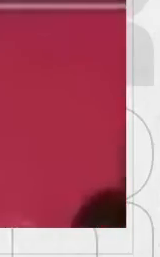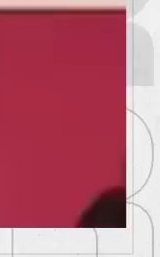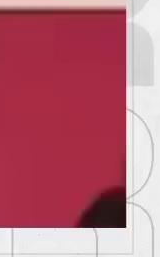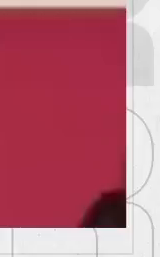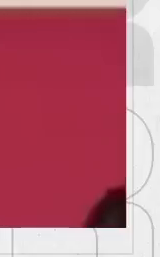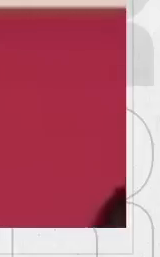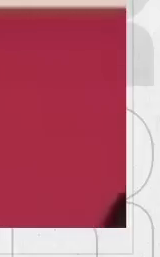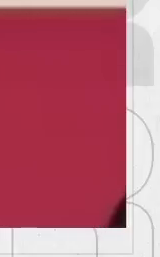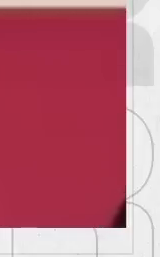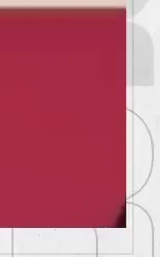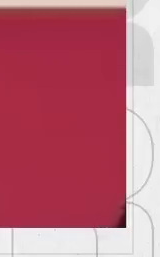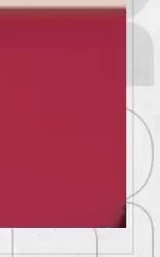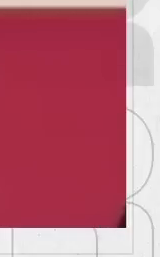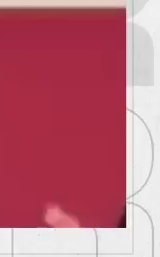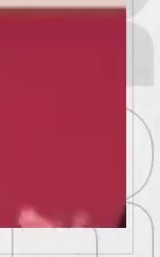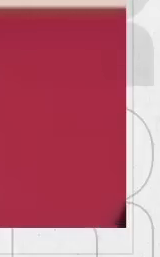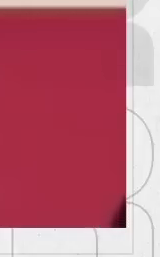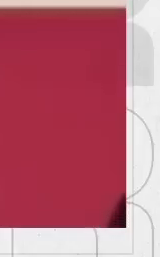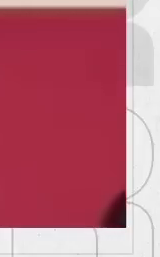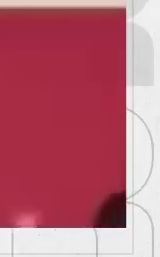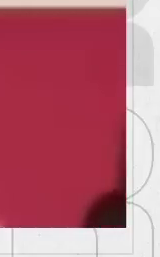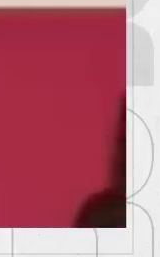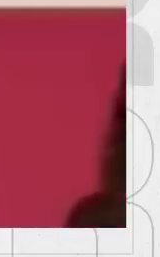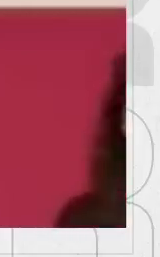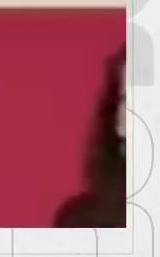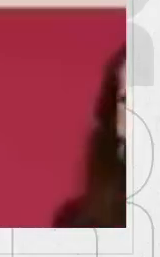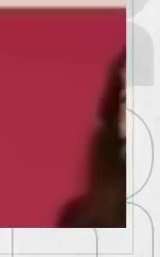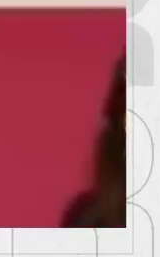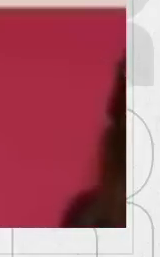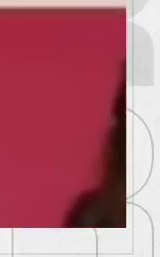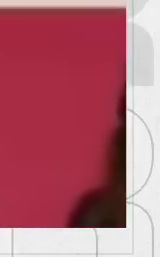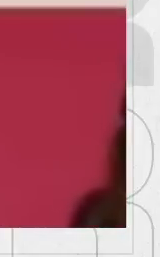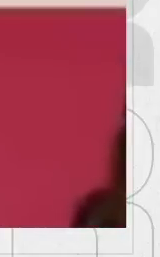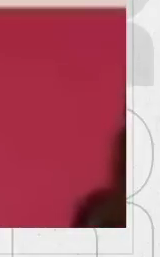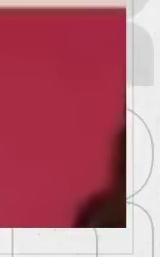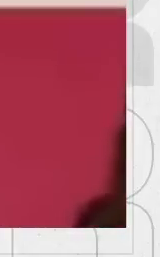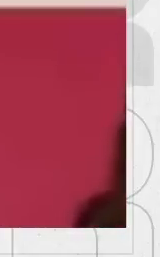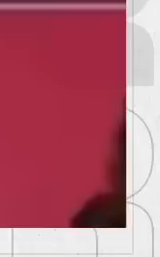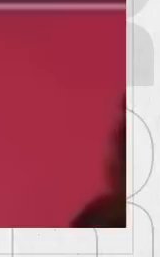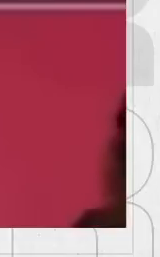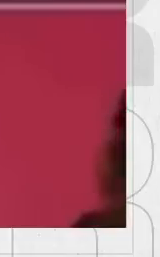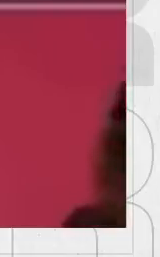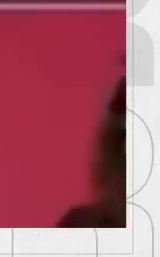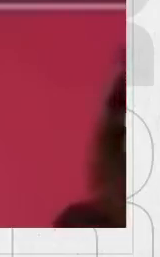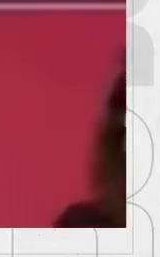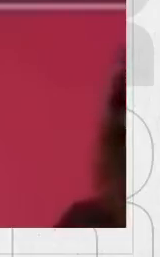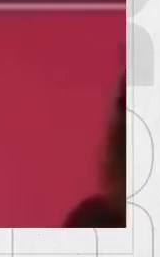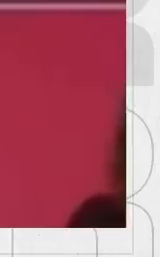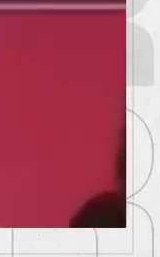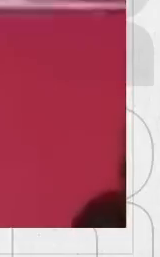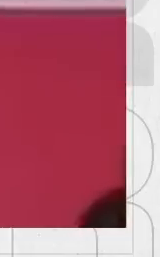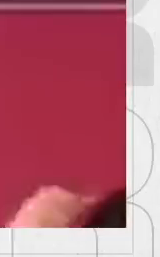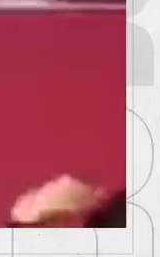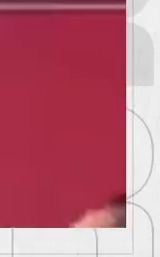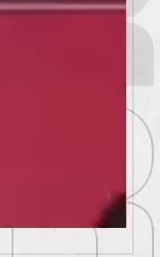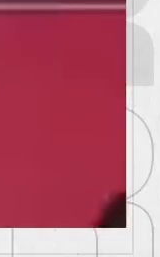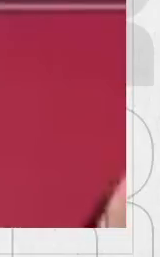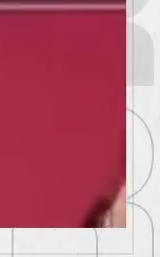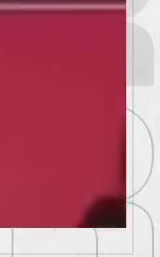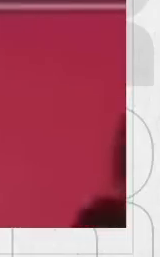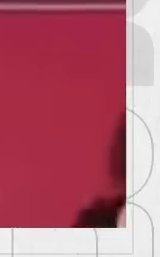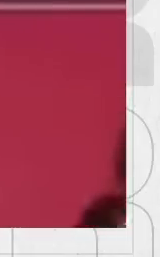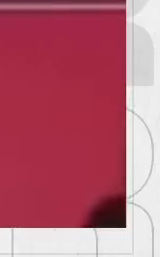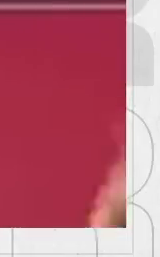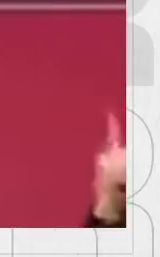también desde que entramos hay un conflicto laboral, pero no es